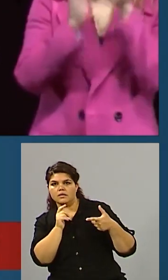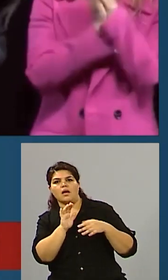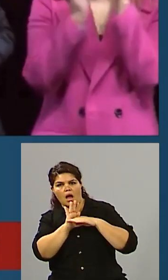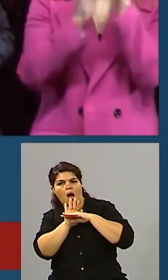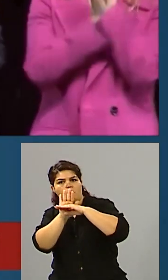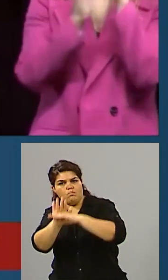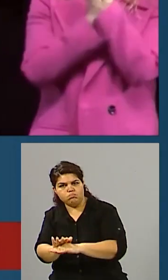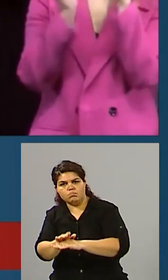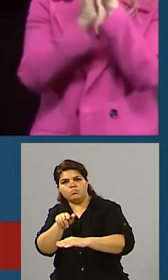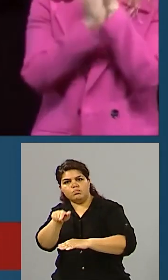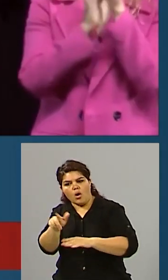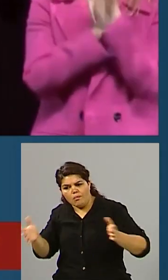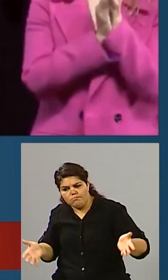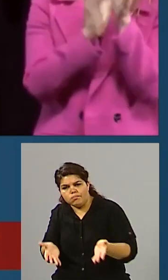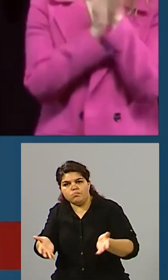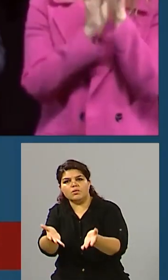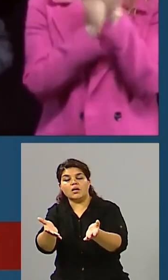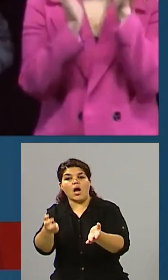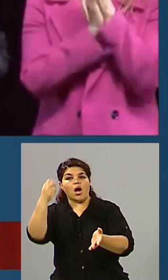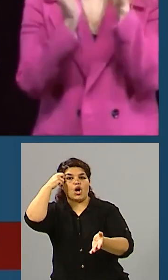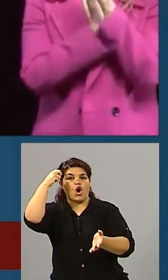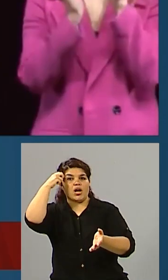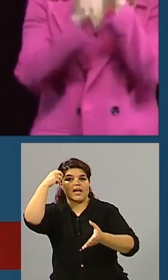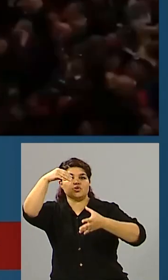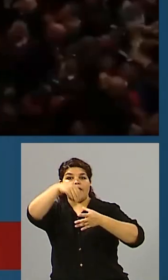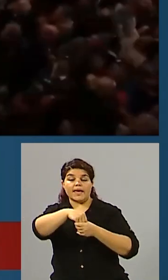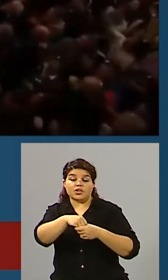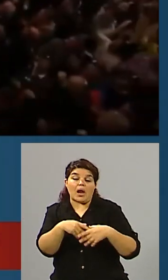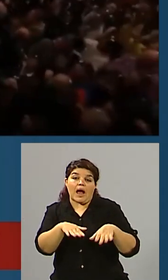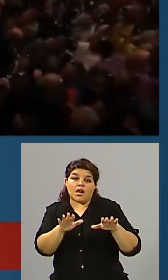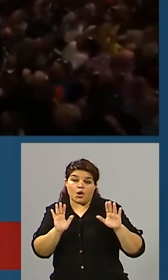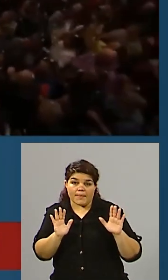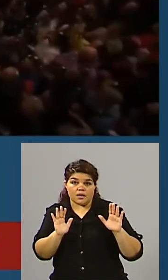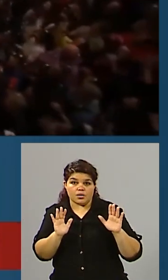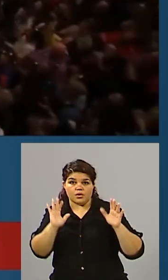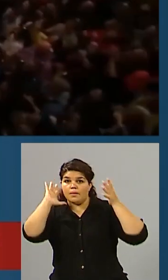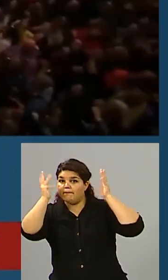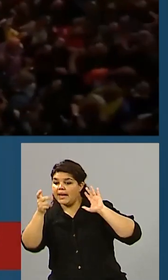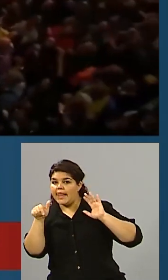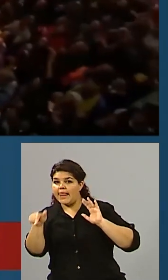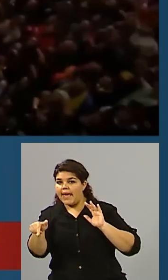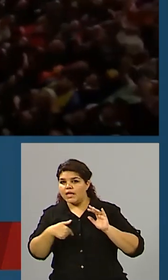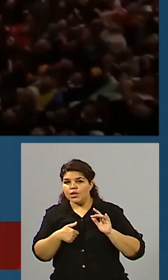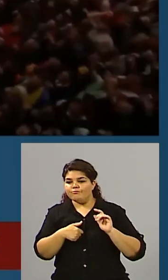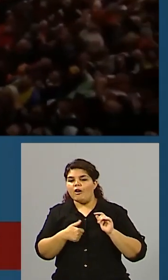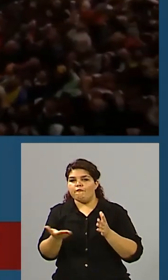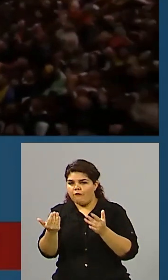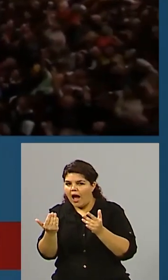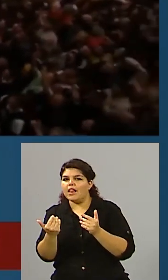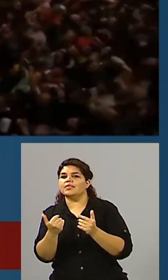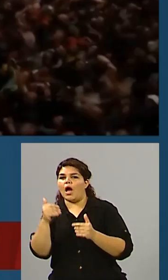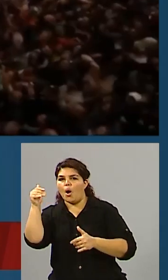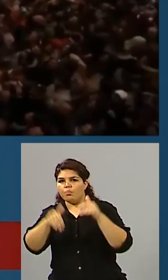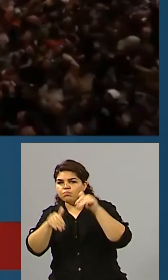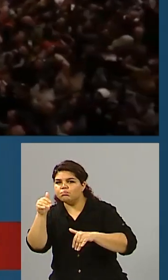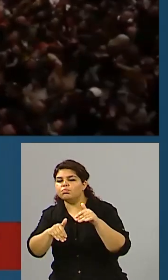van a permitir que en el Congreso pueda lograr tal vez esa adhesión, digo, porque está claro que es